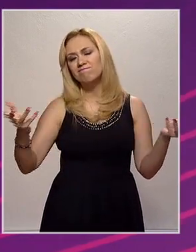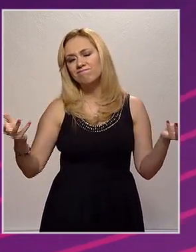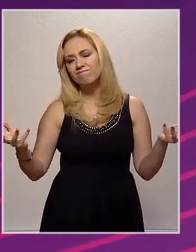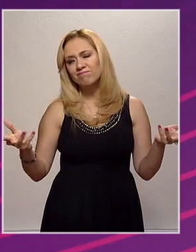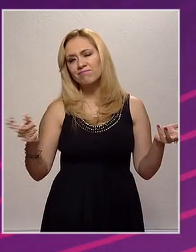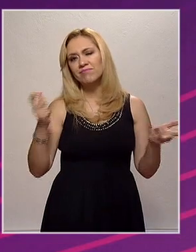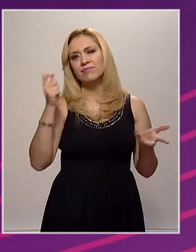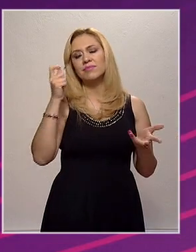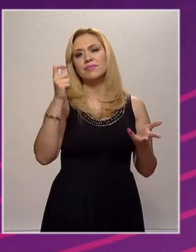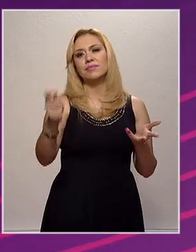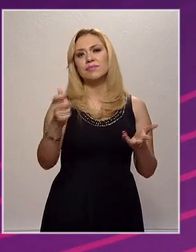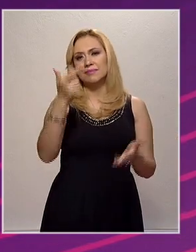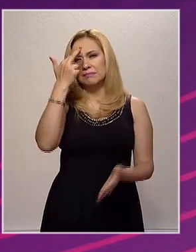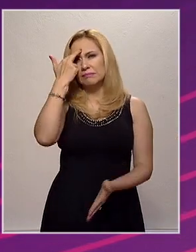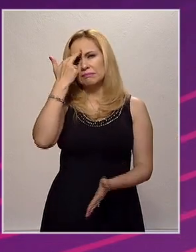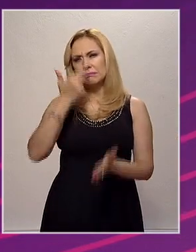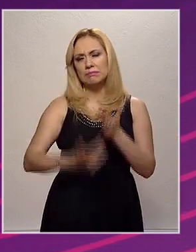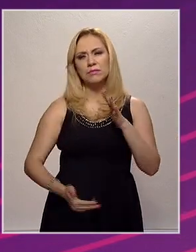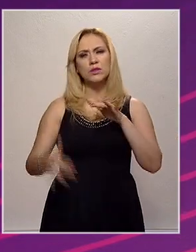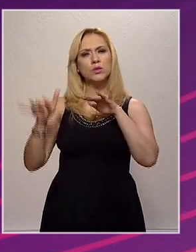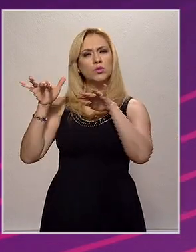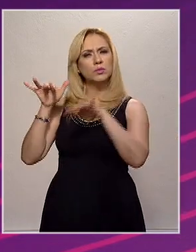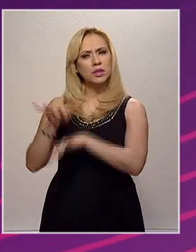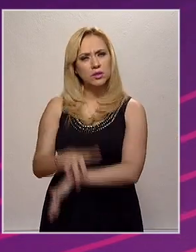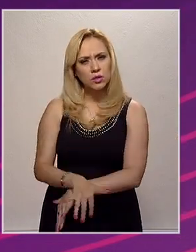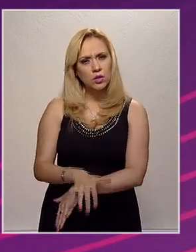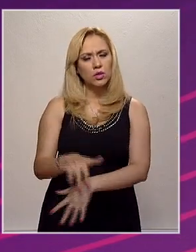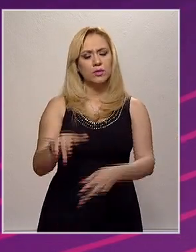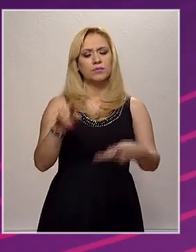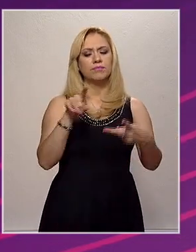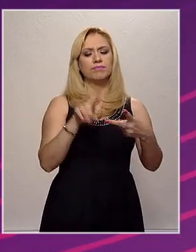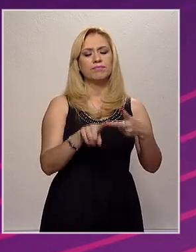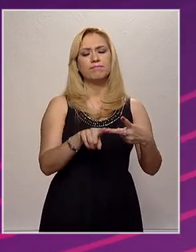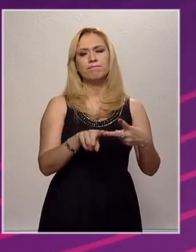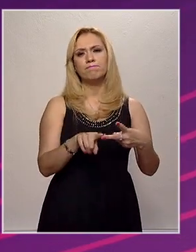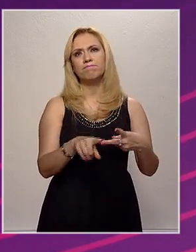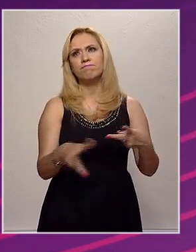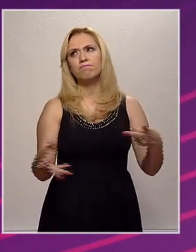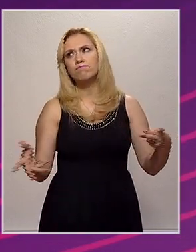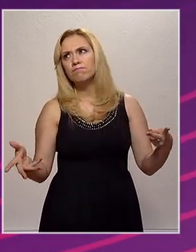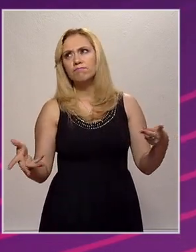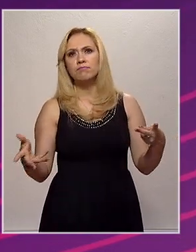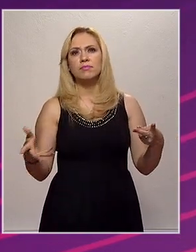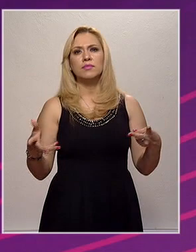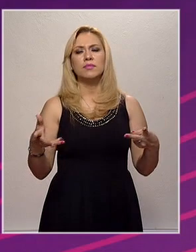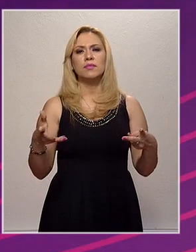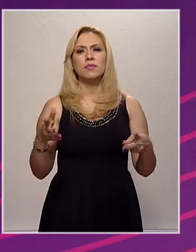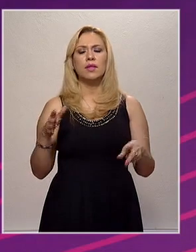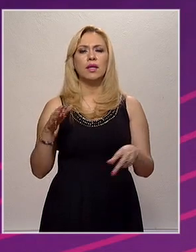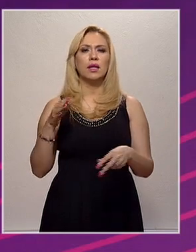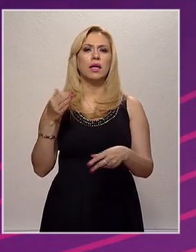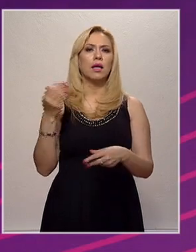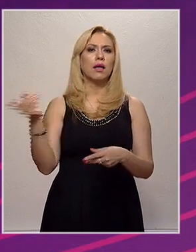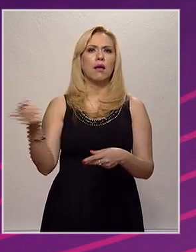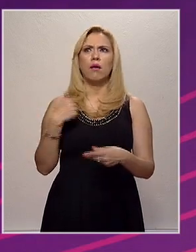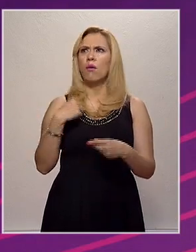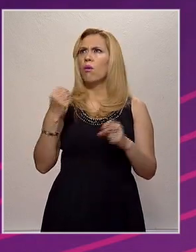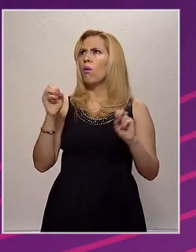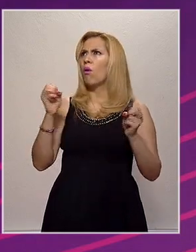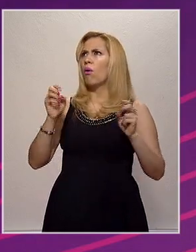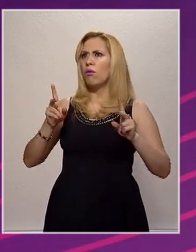hablando de humillaciones, de tratamientos no solicitados,